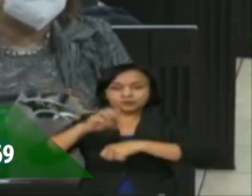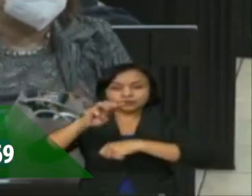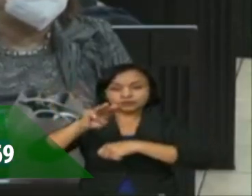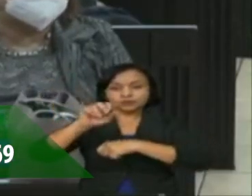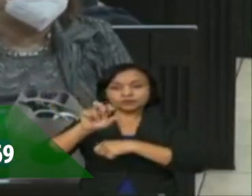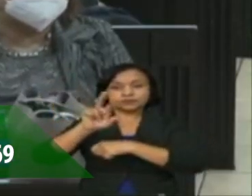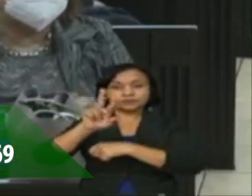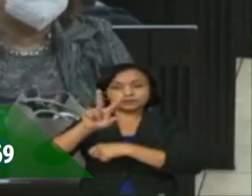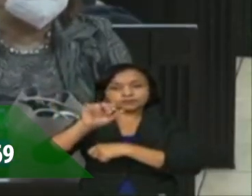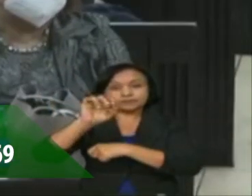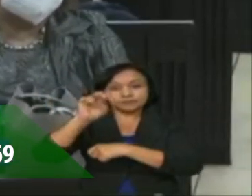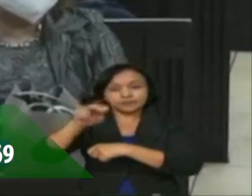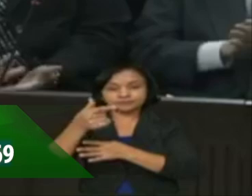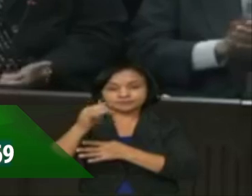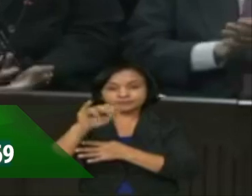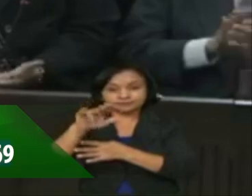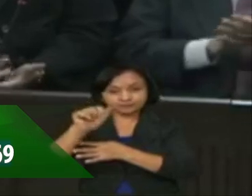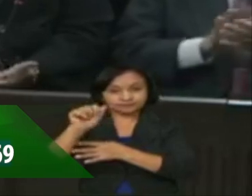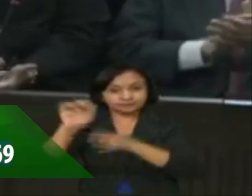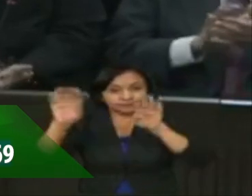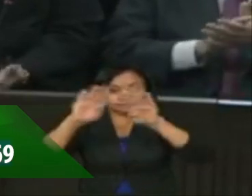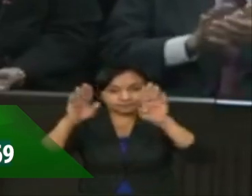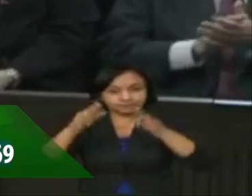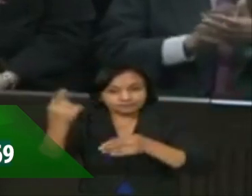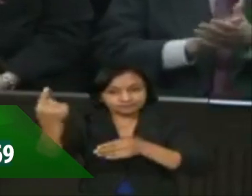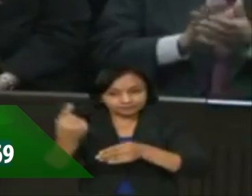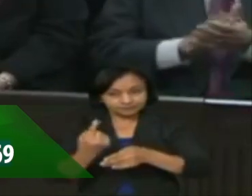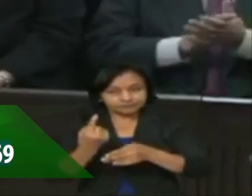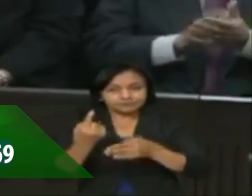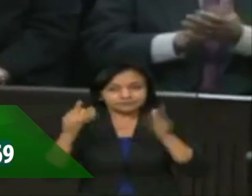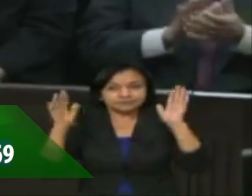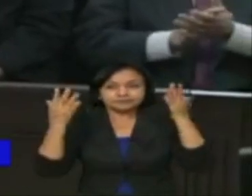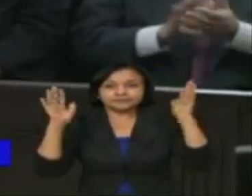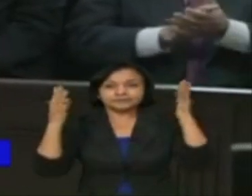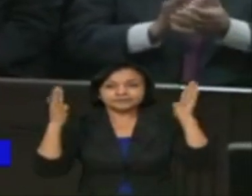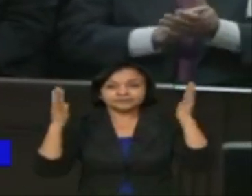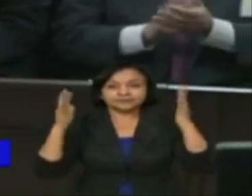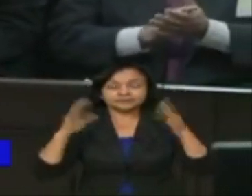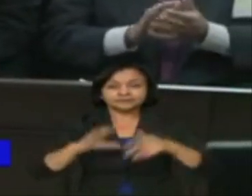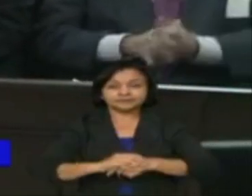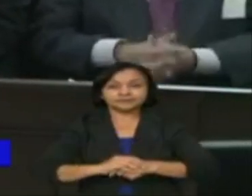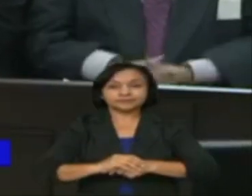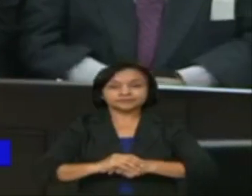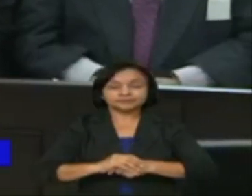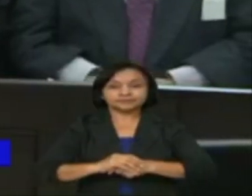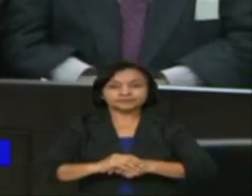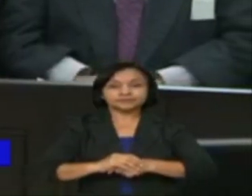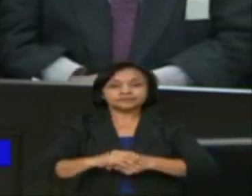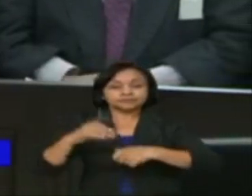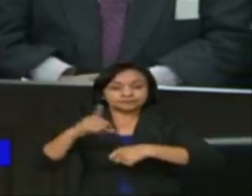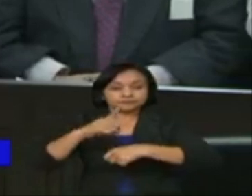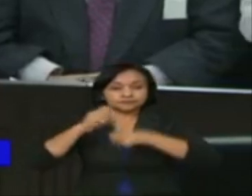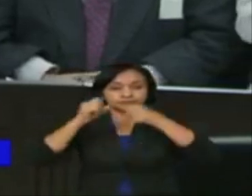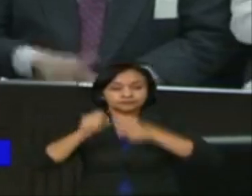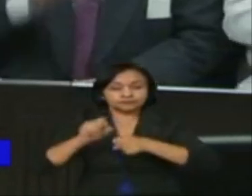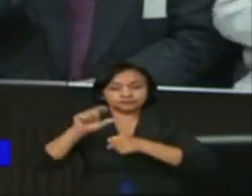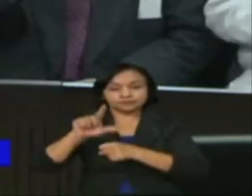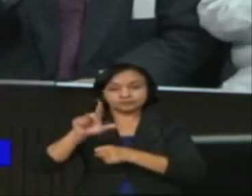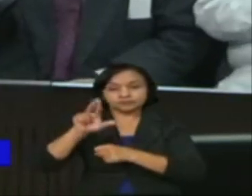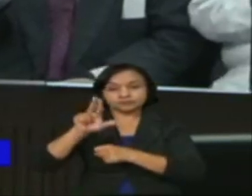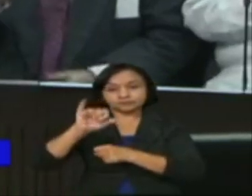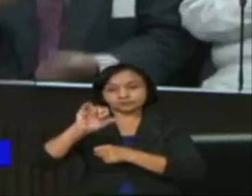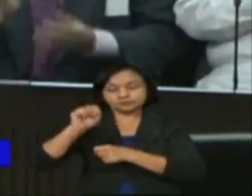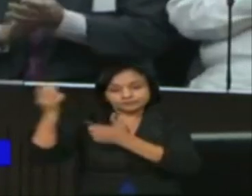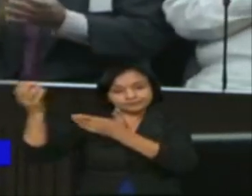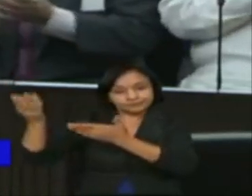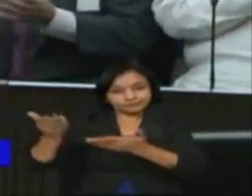que los magistrados del cuestionado Consejo Supremo Electoral, la fiscal general, la sancionada Ana Julia Guido, representación